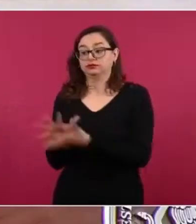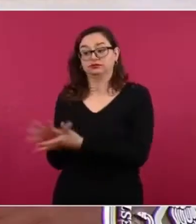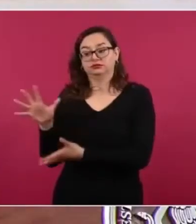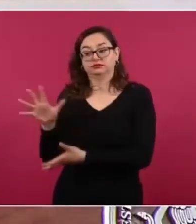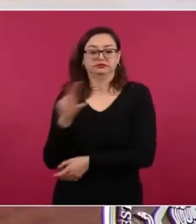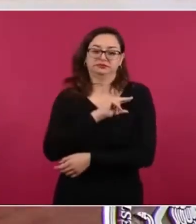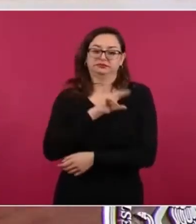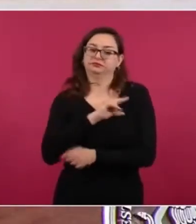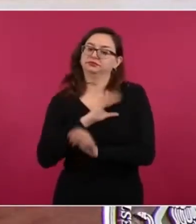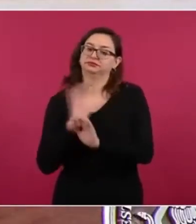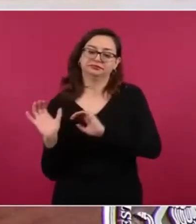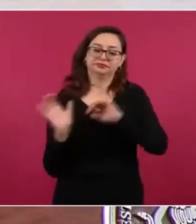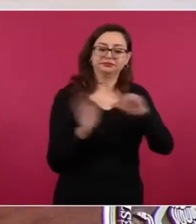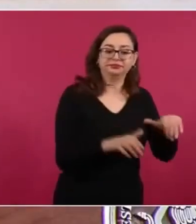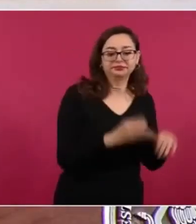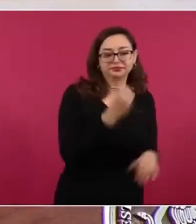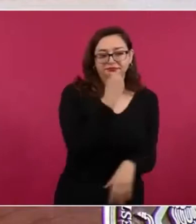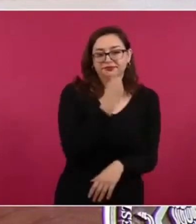para